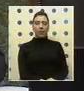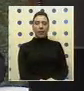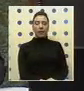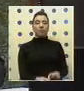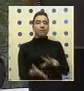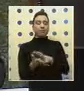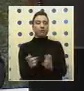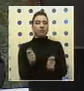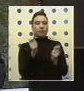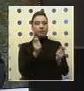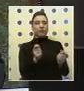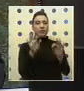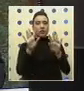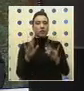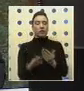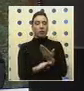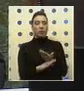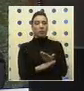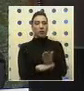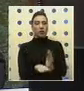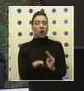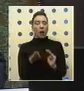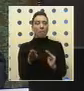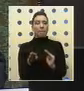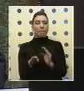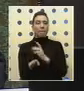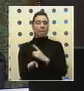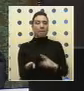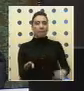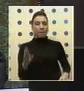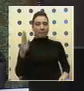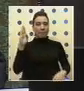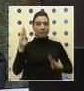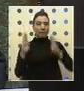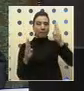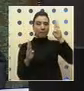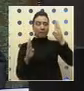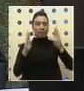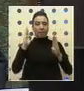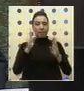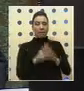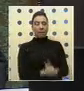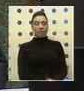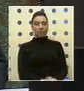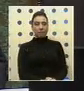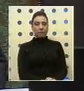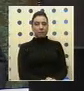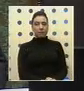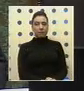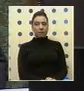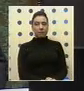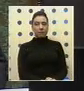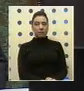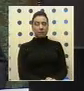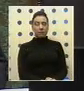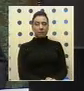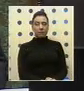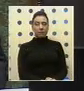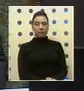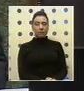Se enviarán los oficios solicitados por usted con la adhesión de la y los diputados que están levantando la mano. A continuación,